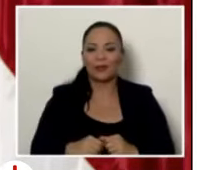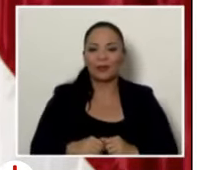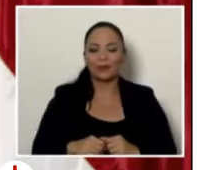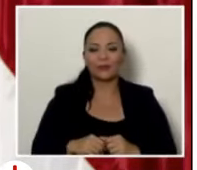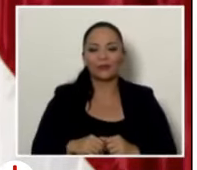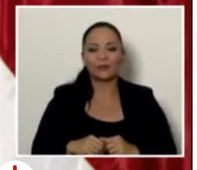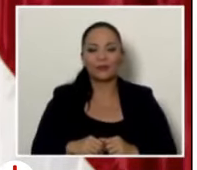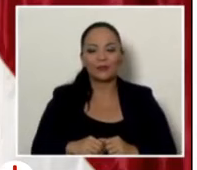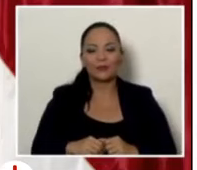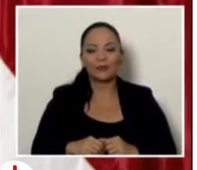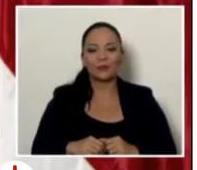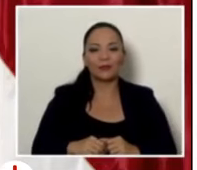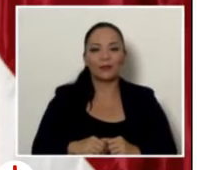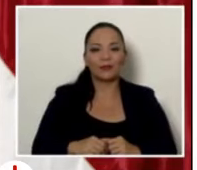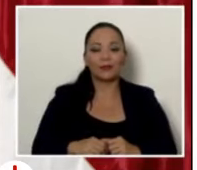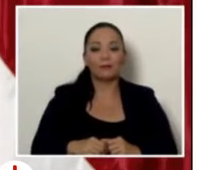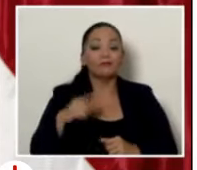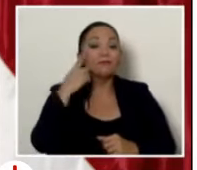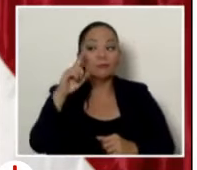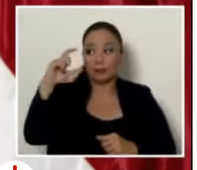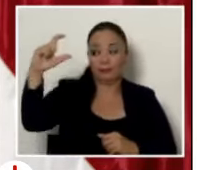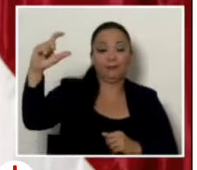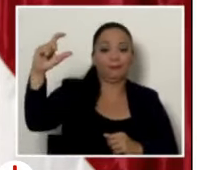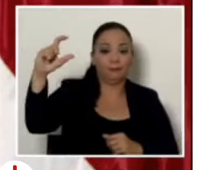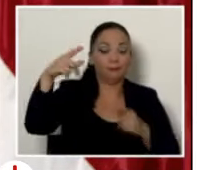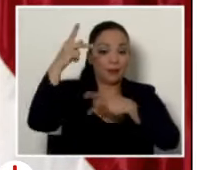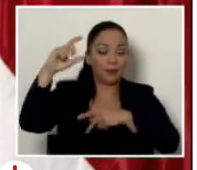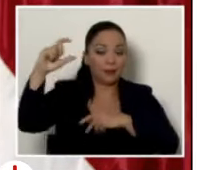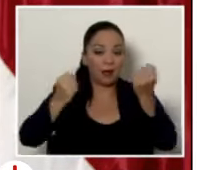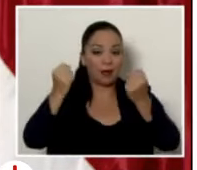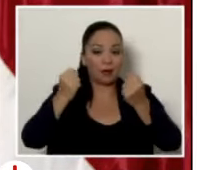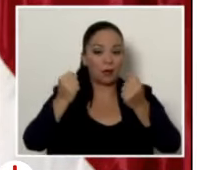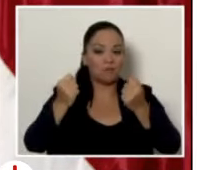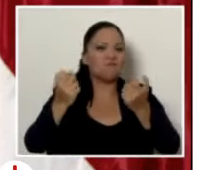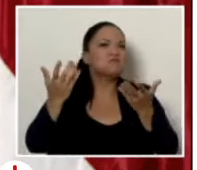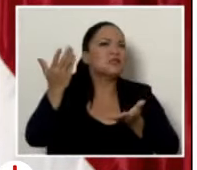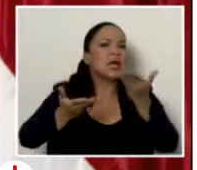o la etiqueta del derecho de circulación se cambiará, si acaso, cada 10 años.